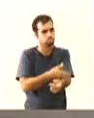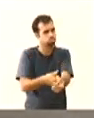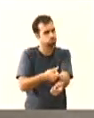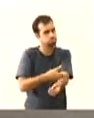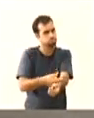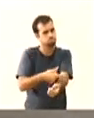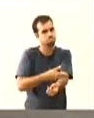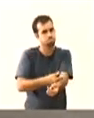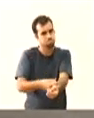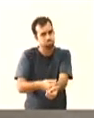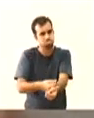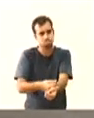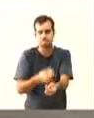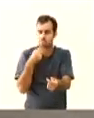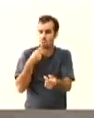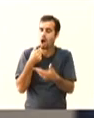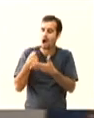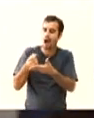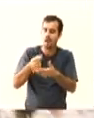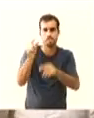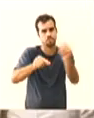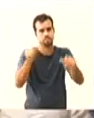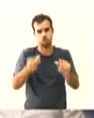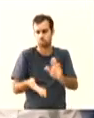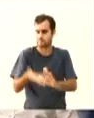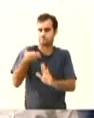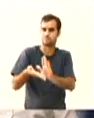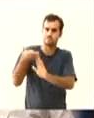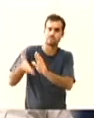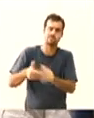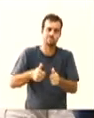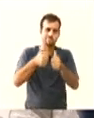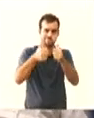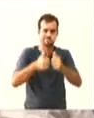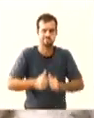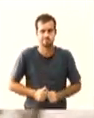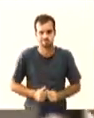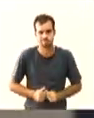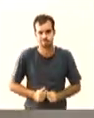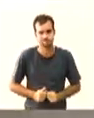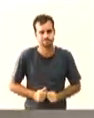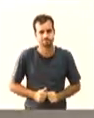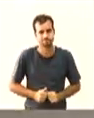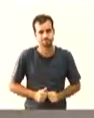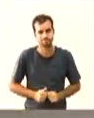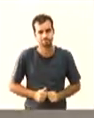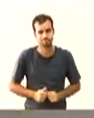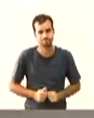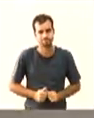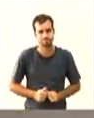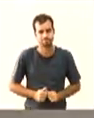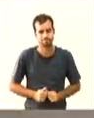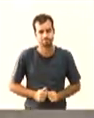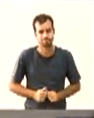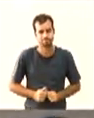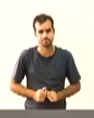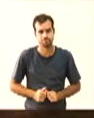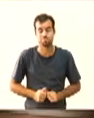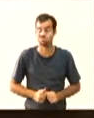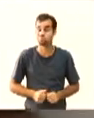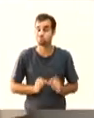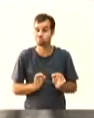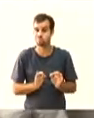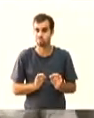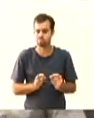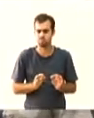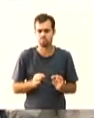incontables vidas humanas y mejorar la esperanza y calidad de supervivencia de los pacientes tanto dentro como fuera de nuestras fronteras. Sí, porque